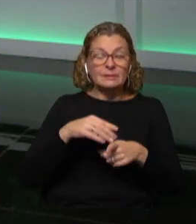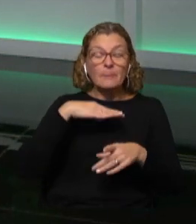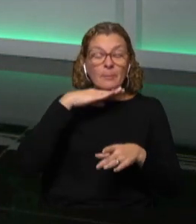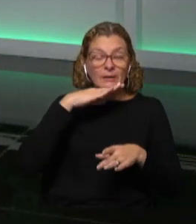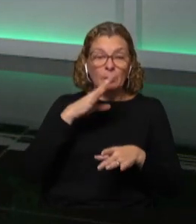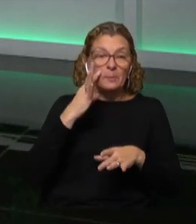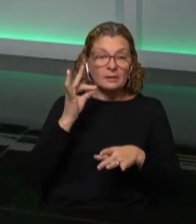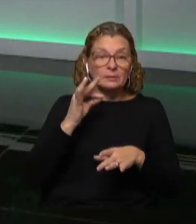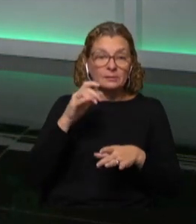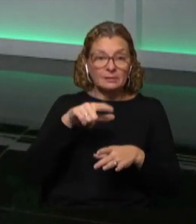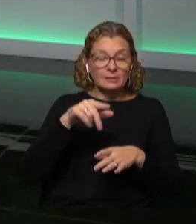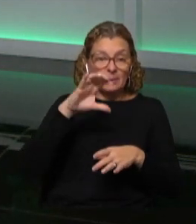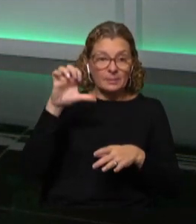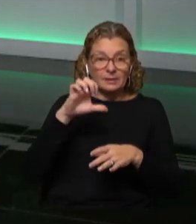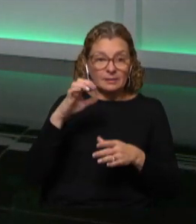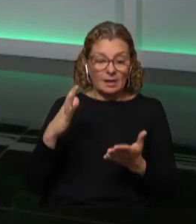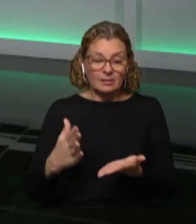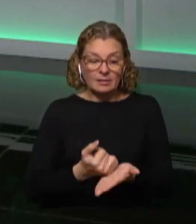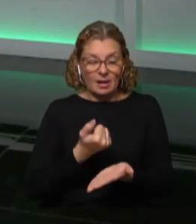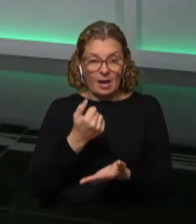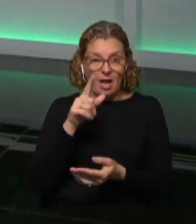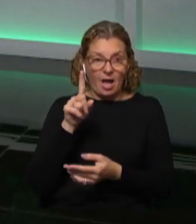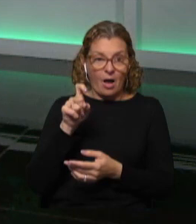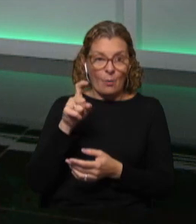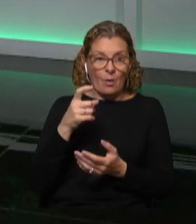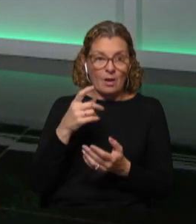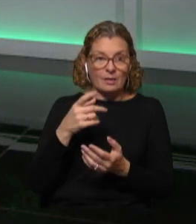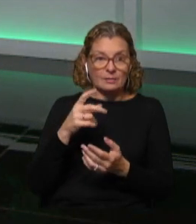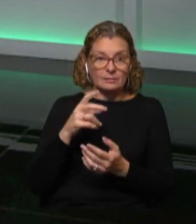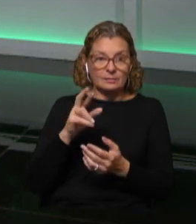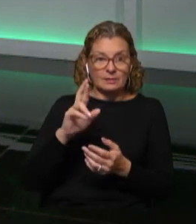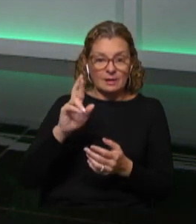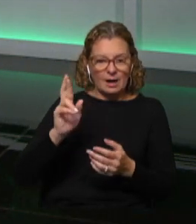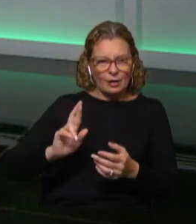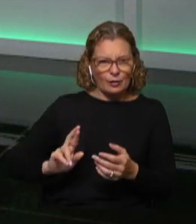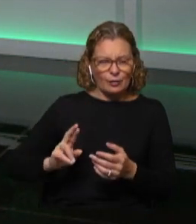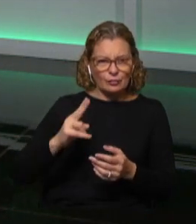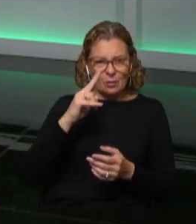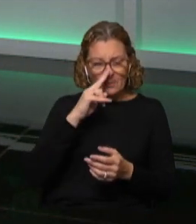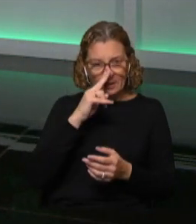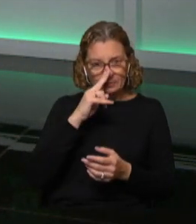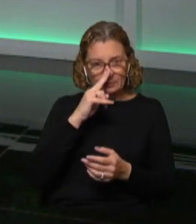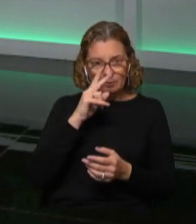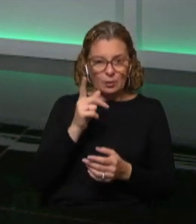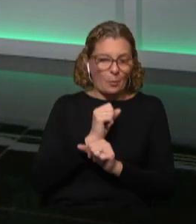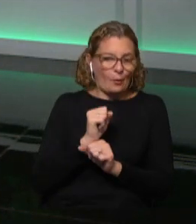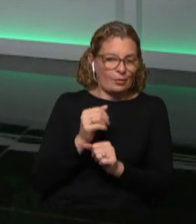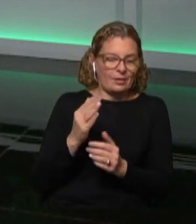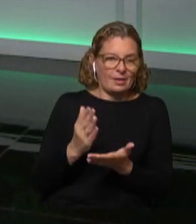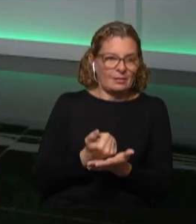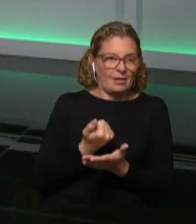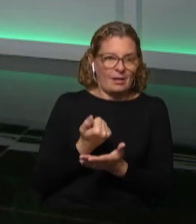esta empresa era tomar agua de forma irregular del arroyo Pando, una zona en la cual no estaba habilitado. Esto